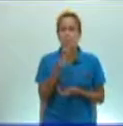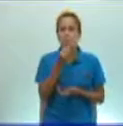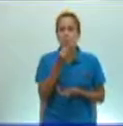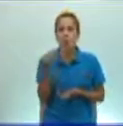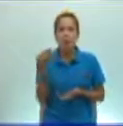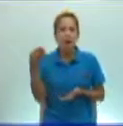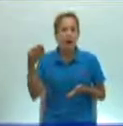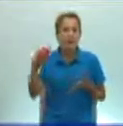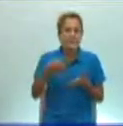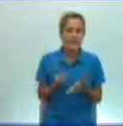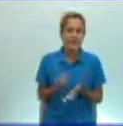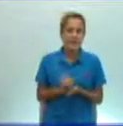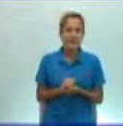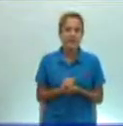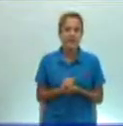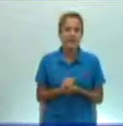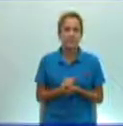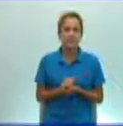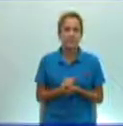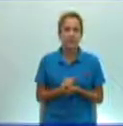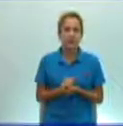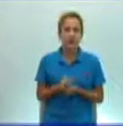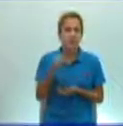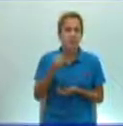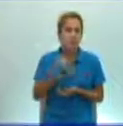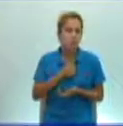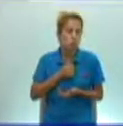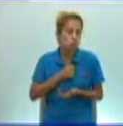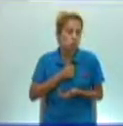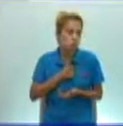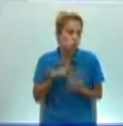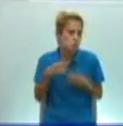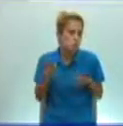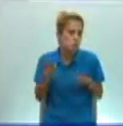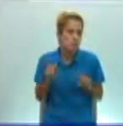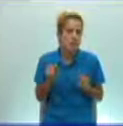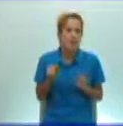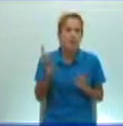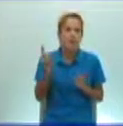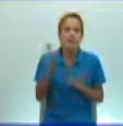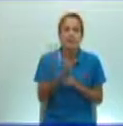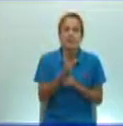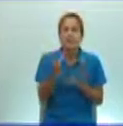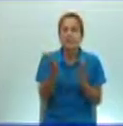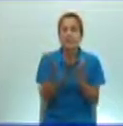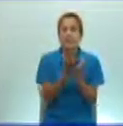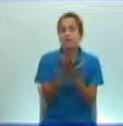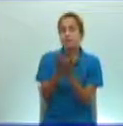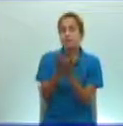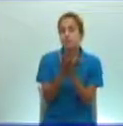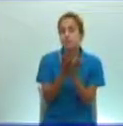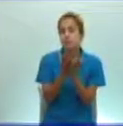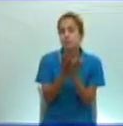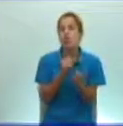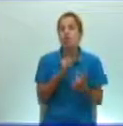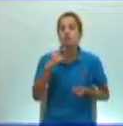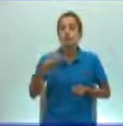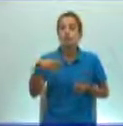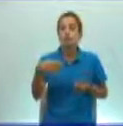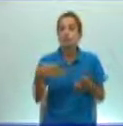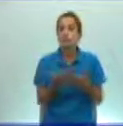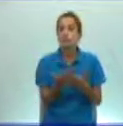llegar precisamente hasta donde tú consideres a partir del estudio sistemático de todos